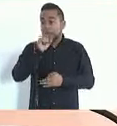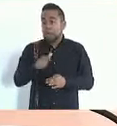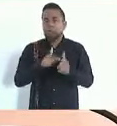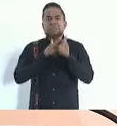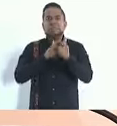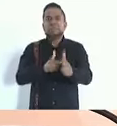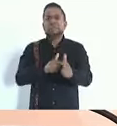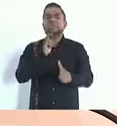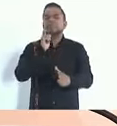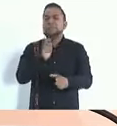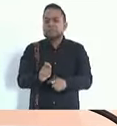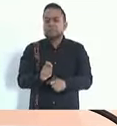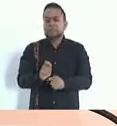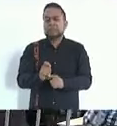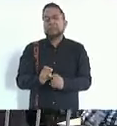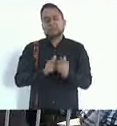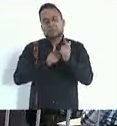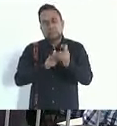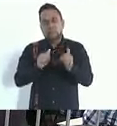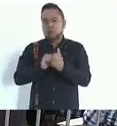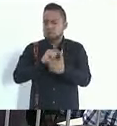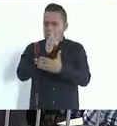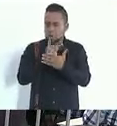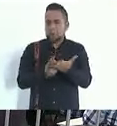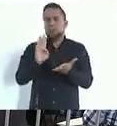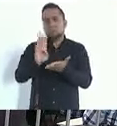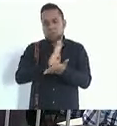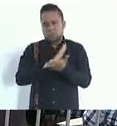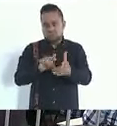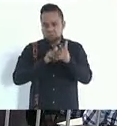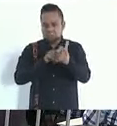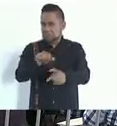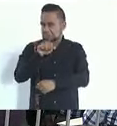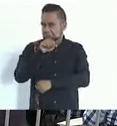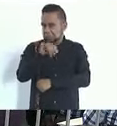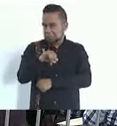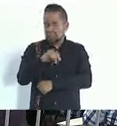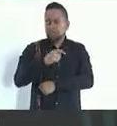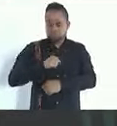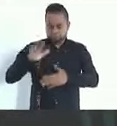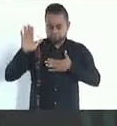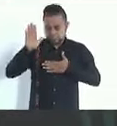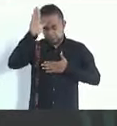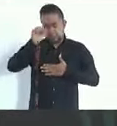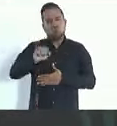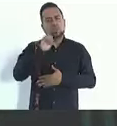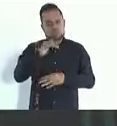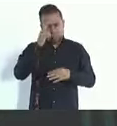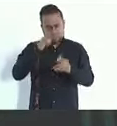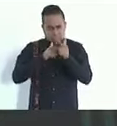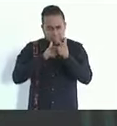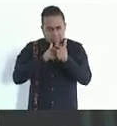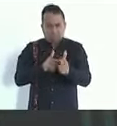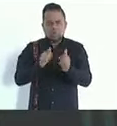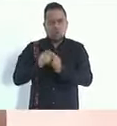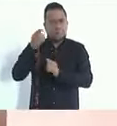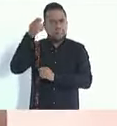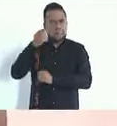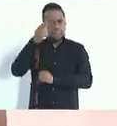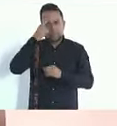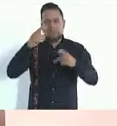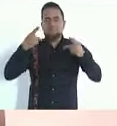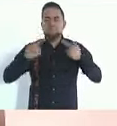continuidad quiere decir seguir con los programas del bienestar. Así que me comprometo a que vamos a seguir con la pensión